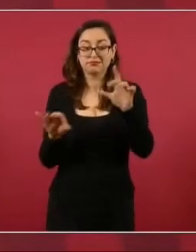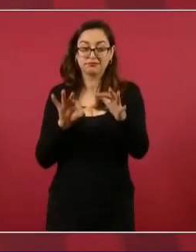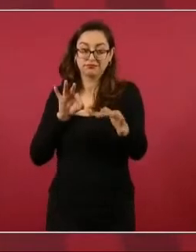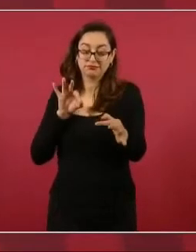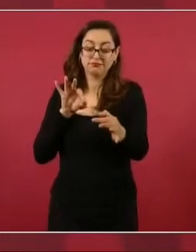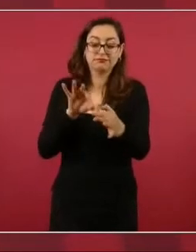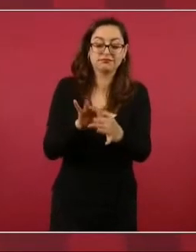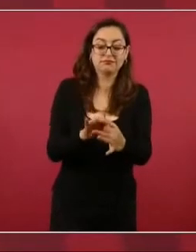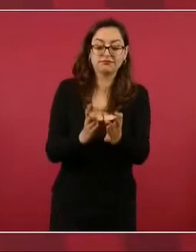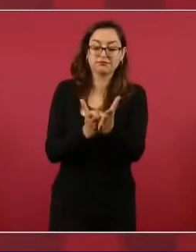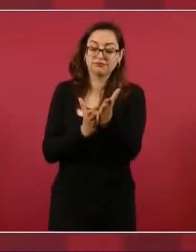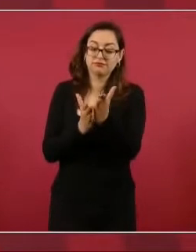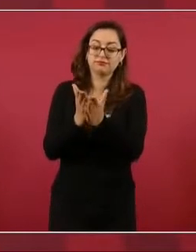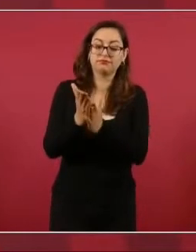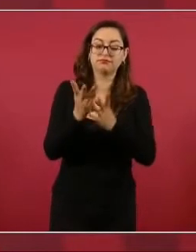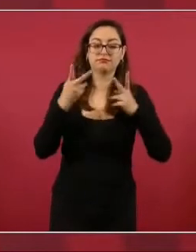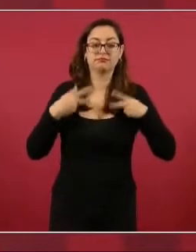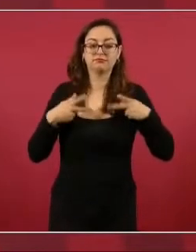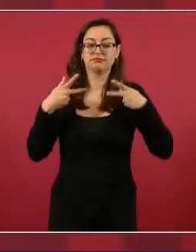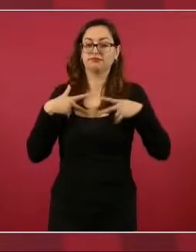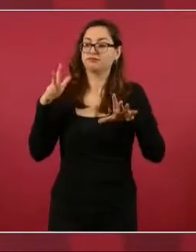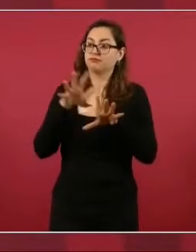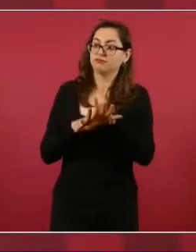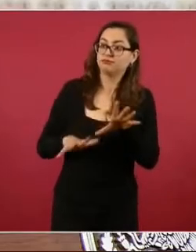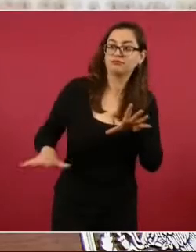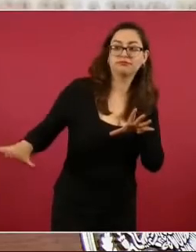es una lealtad al pueblo, que es lo más importante.